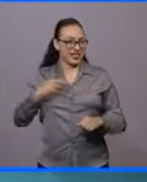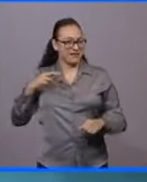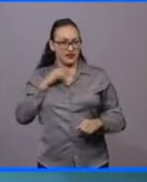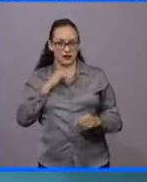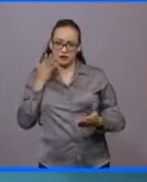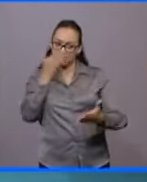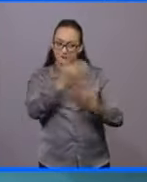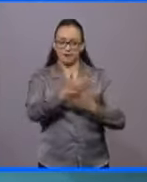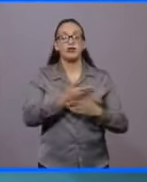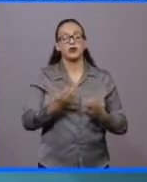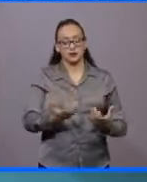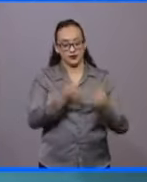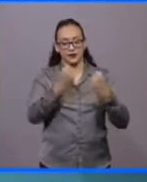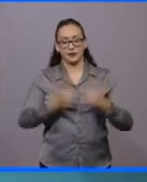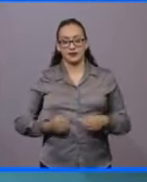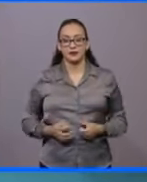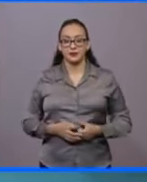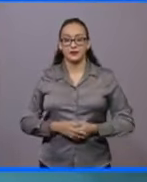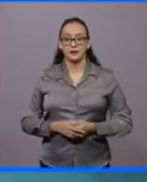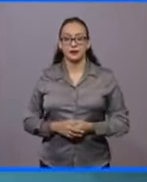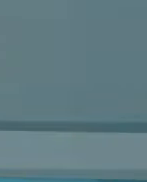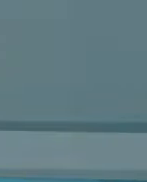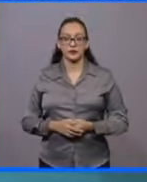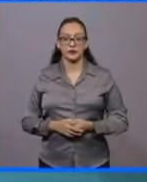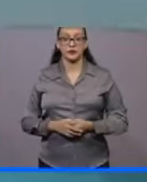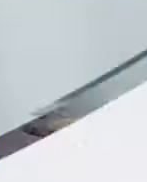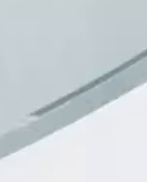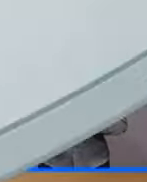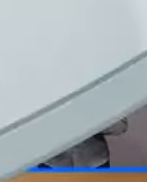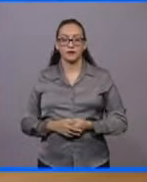de la Federación, Citlali Pérez.